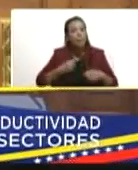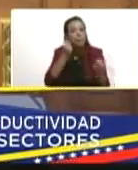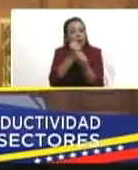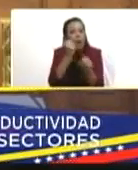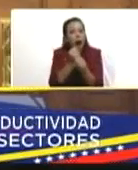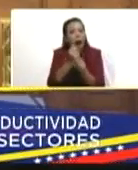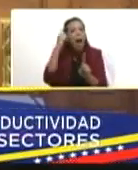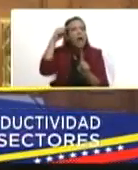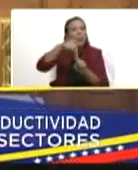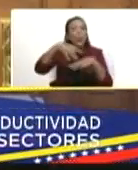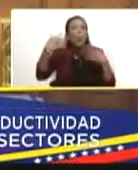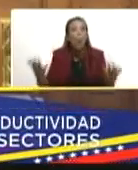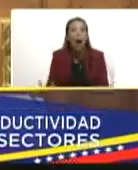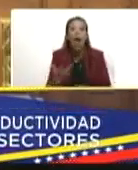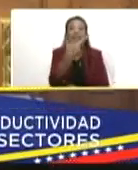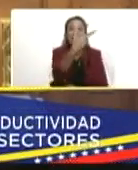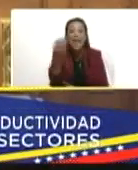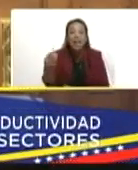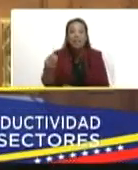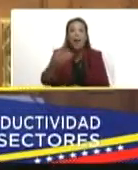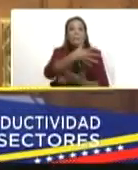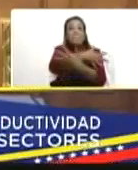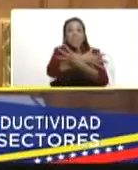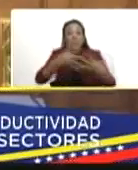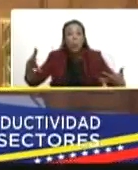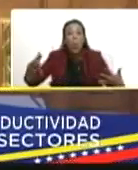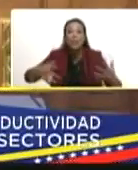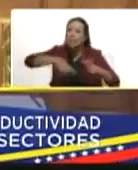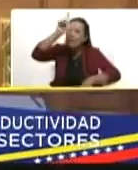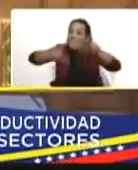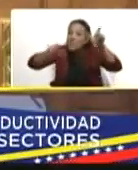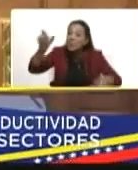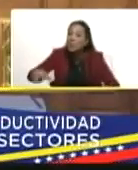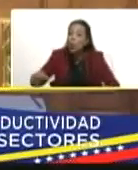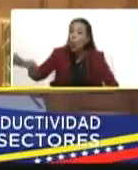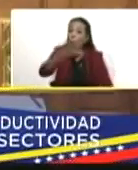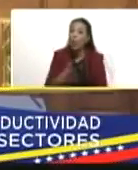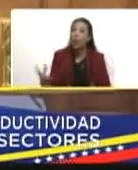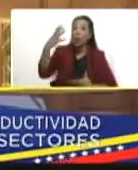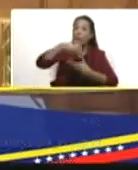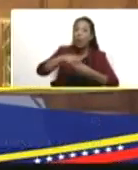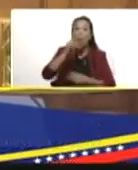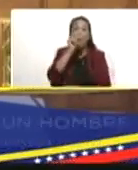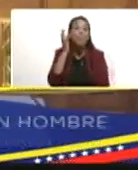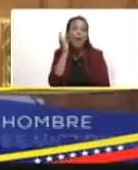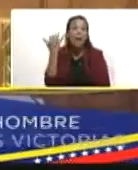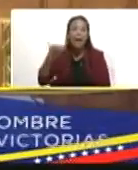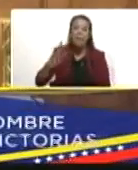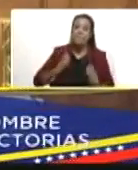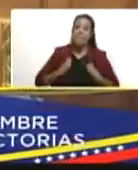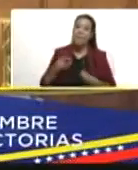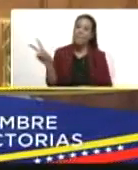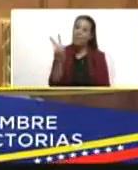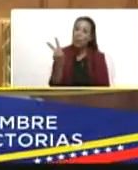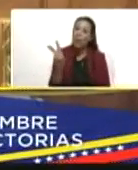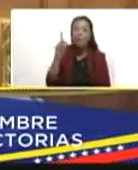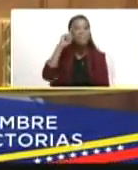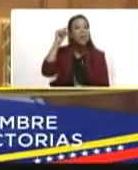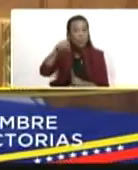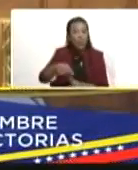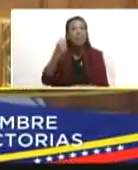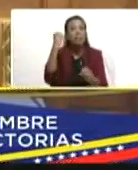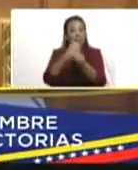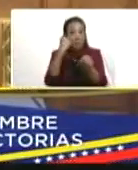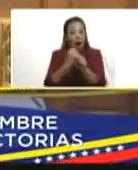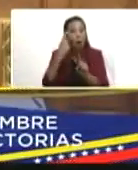Me refiero a los más de 30 millones de venezolanos y venezolanas me refiero al